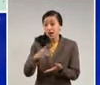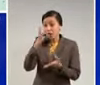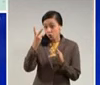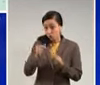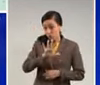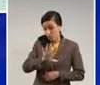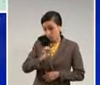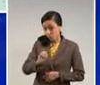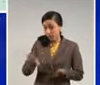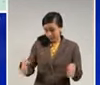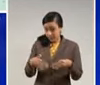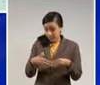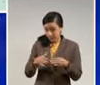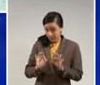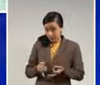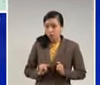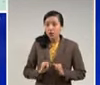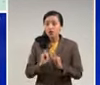mantenían activos